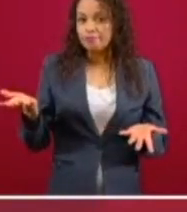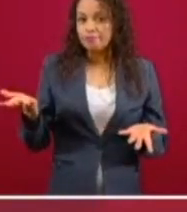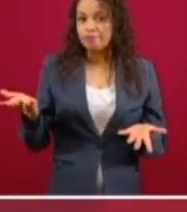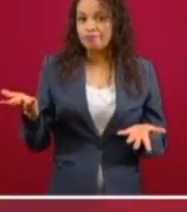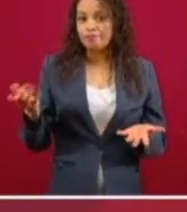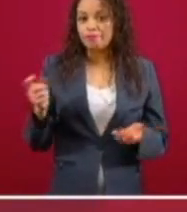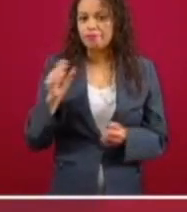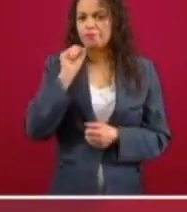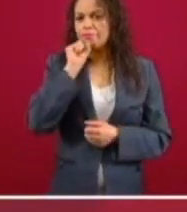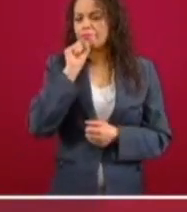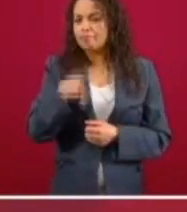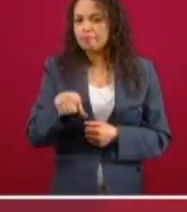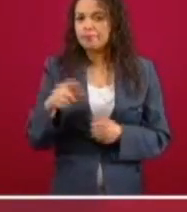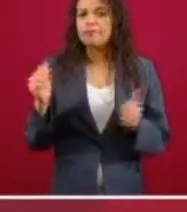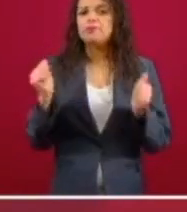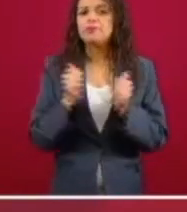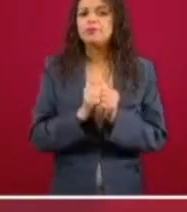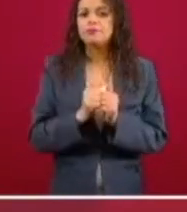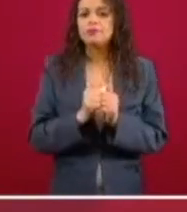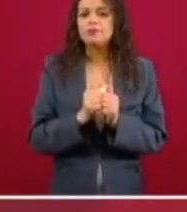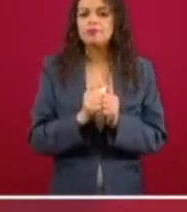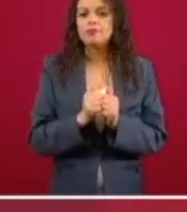incluso con